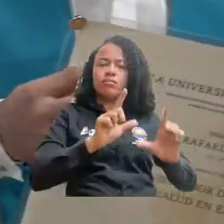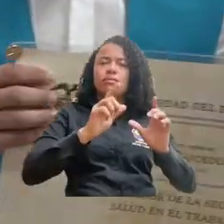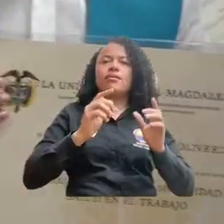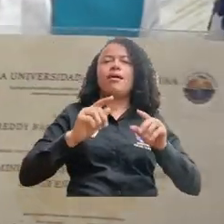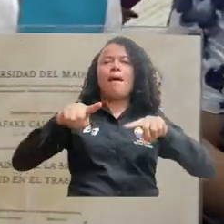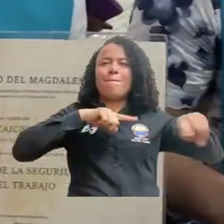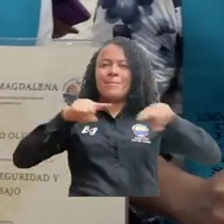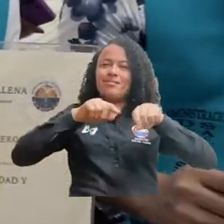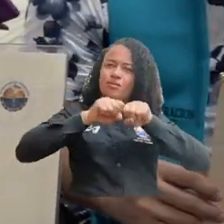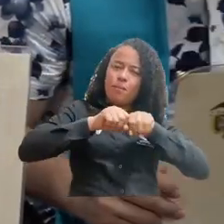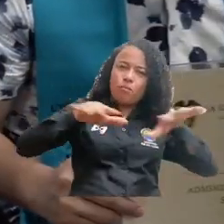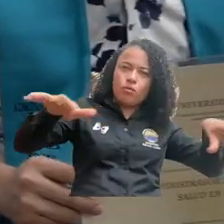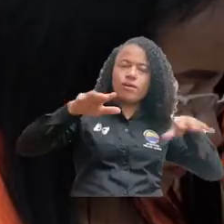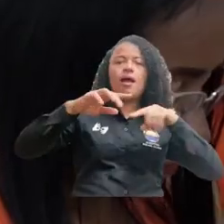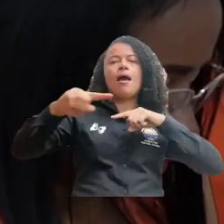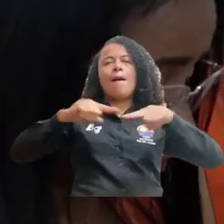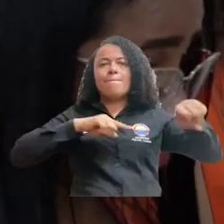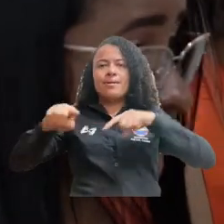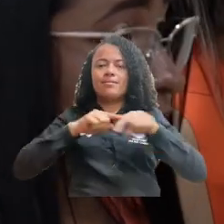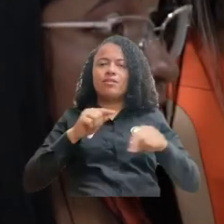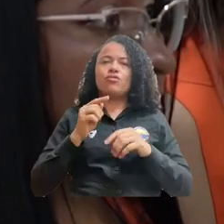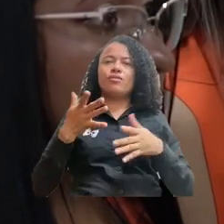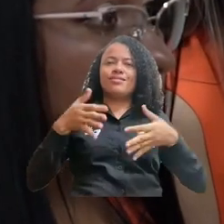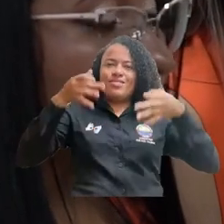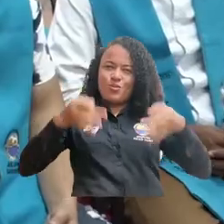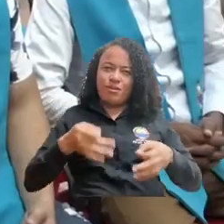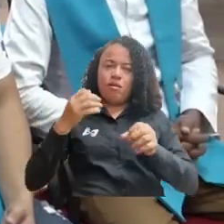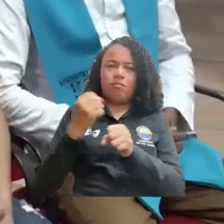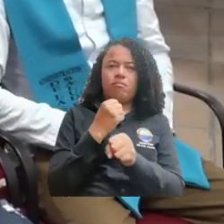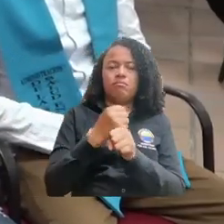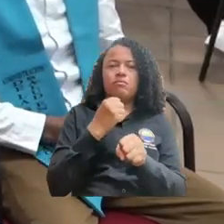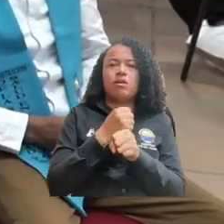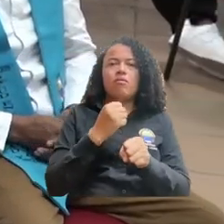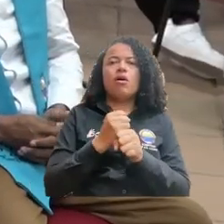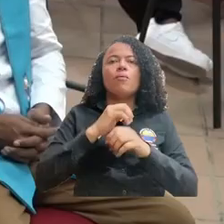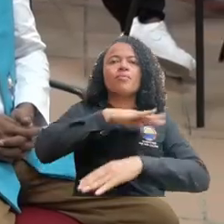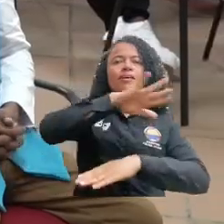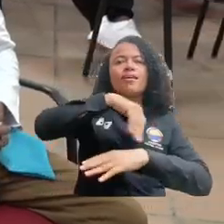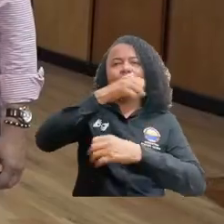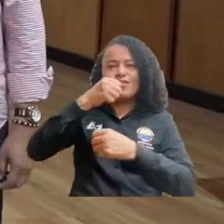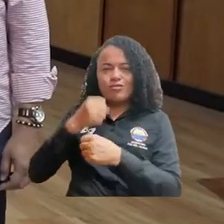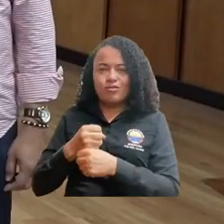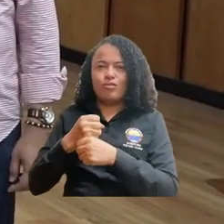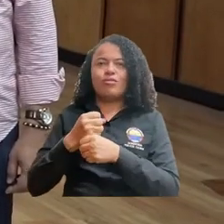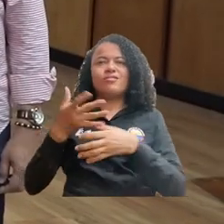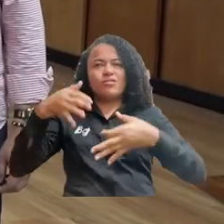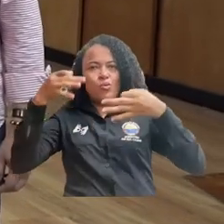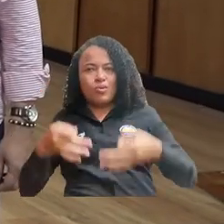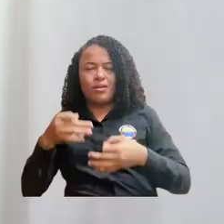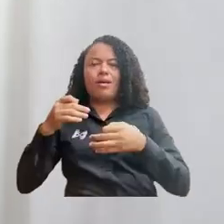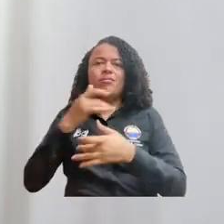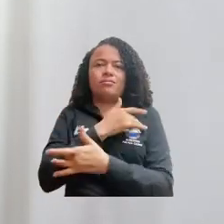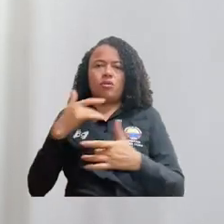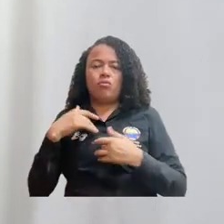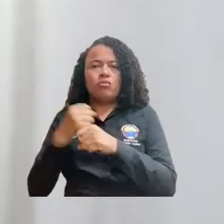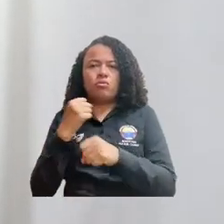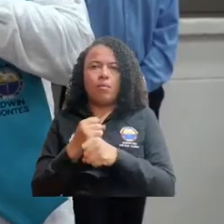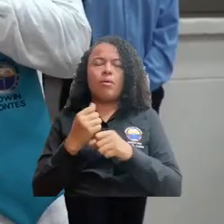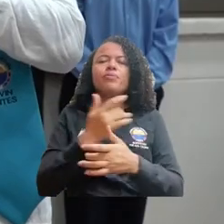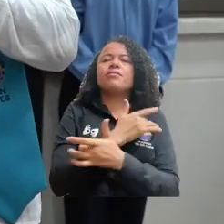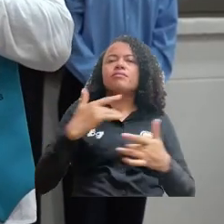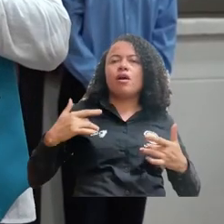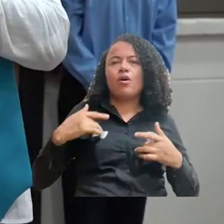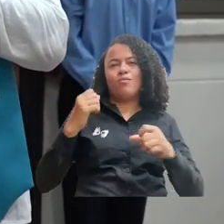técnicos recibieron títulos en Administración Pública, Administración de la Seguridad y Salud en el Trabajo, Gestión de la Seguridad y Salud